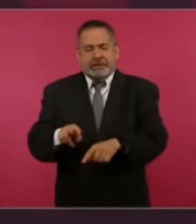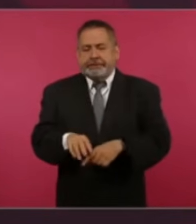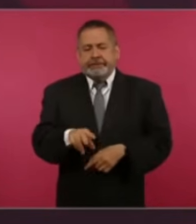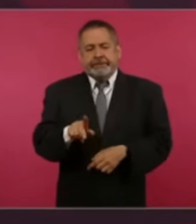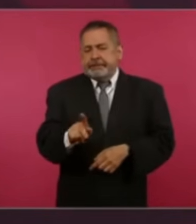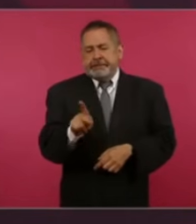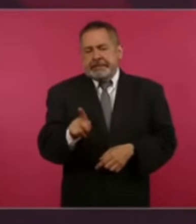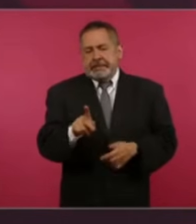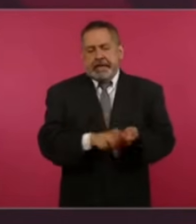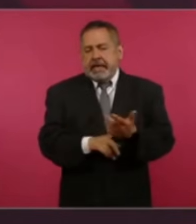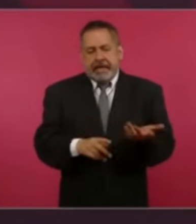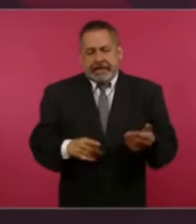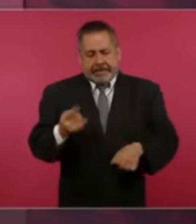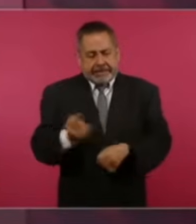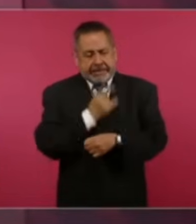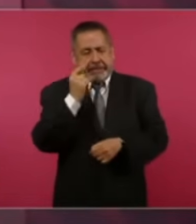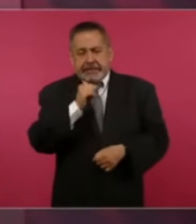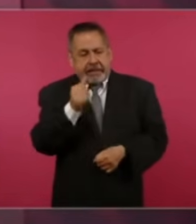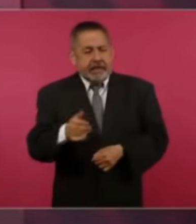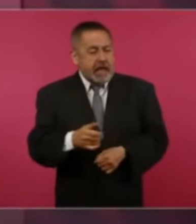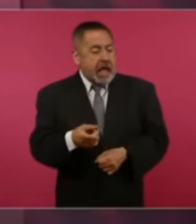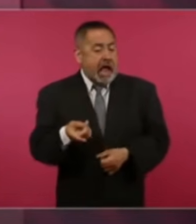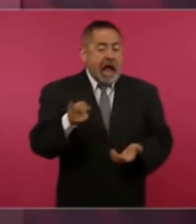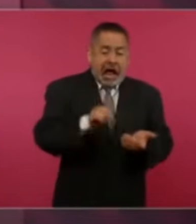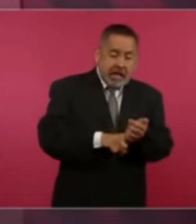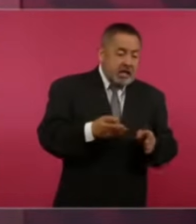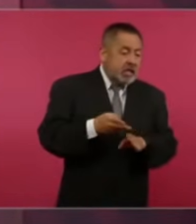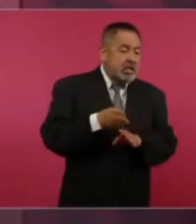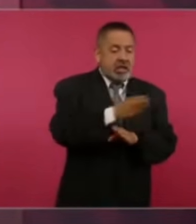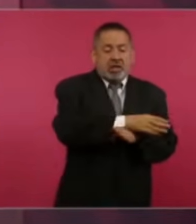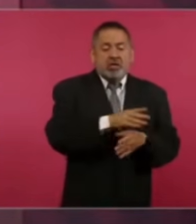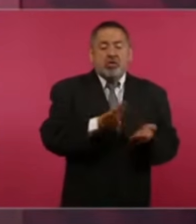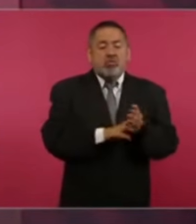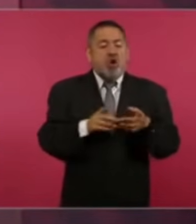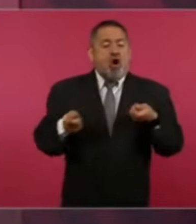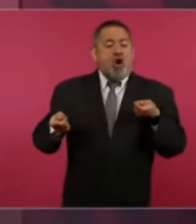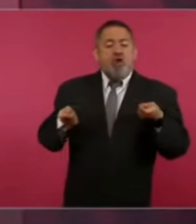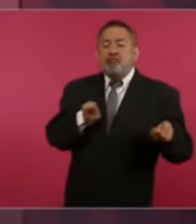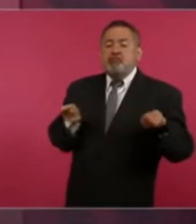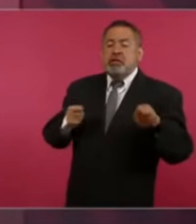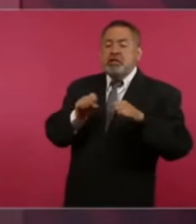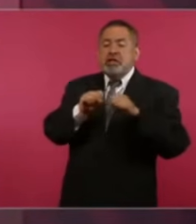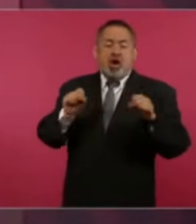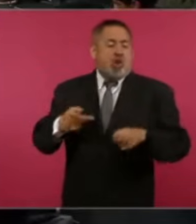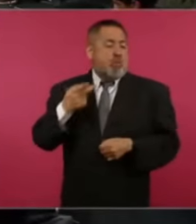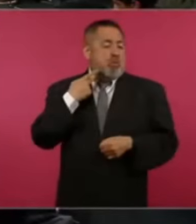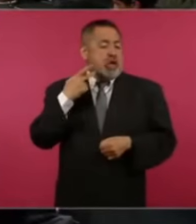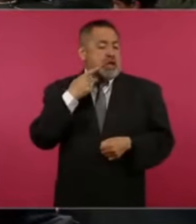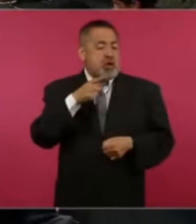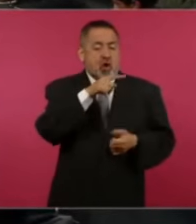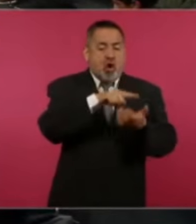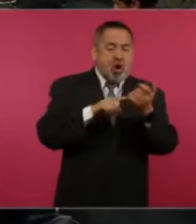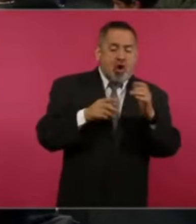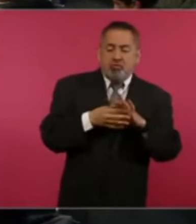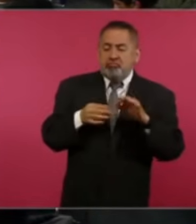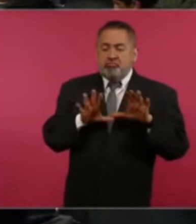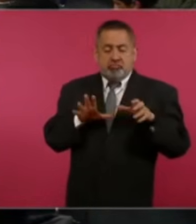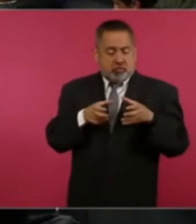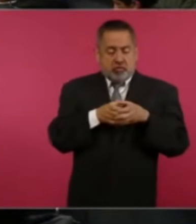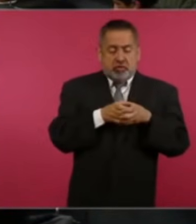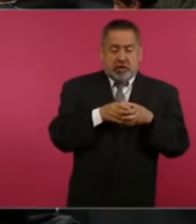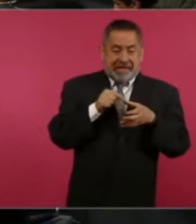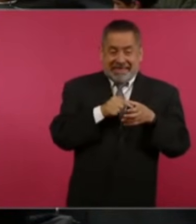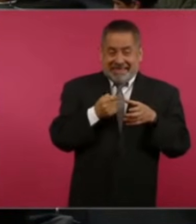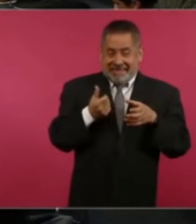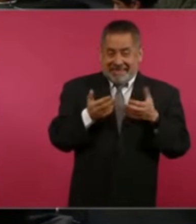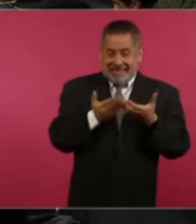Lo que existía era un sistema político oligárquico.